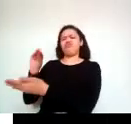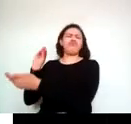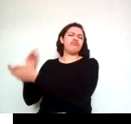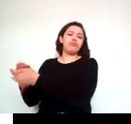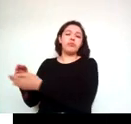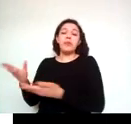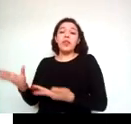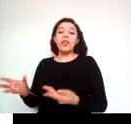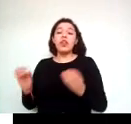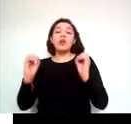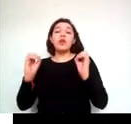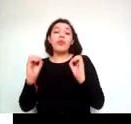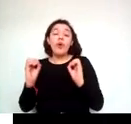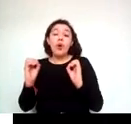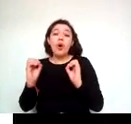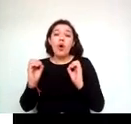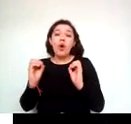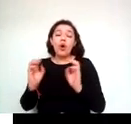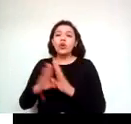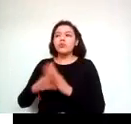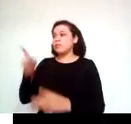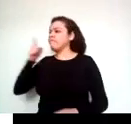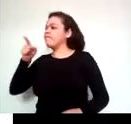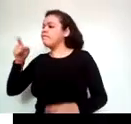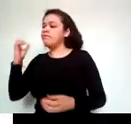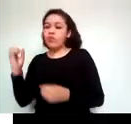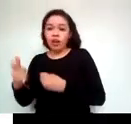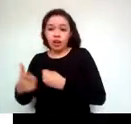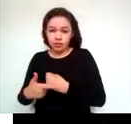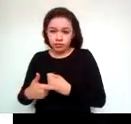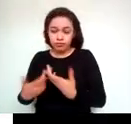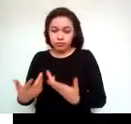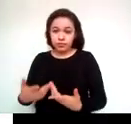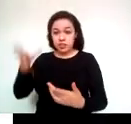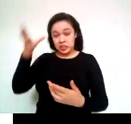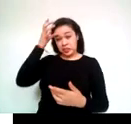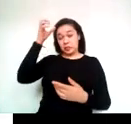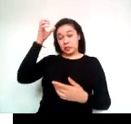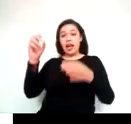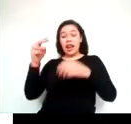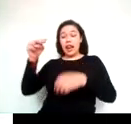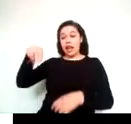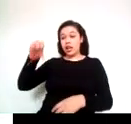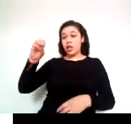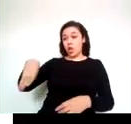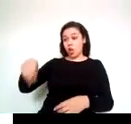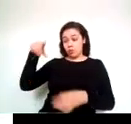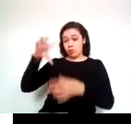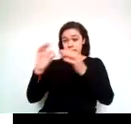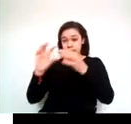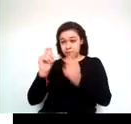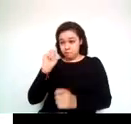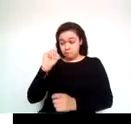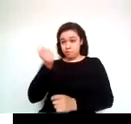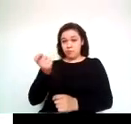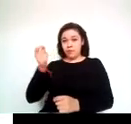o hacerles algún tipo de amenaza. Estos son conceptos que vienen descritos en la norma. En la normatividad pueden